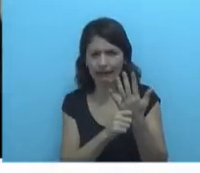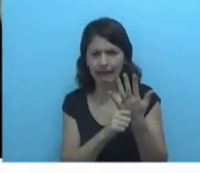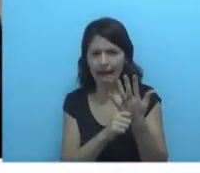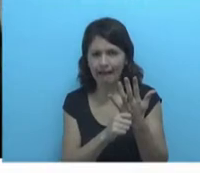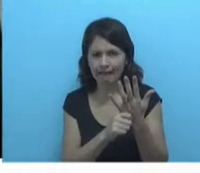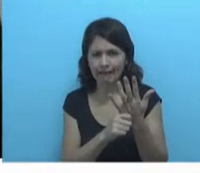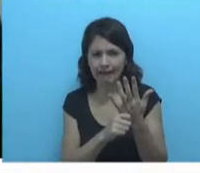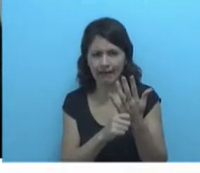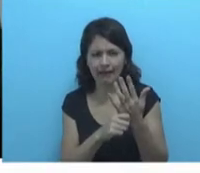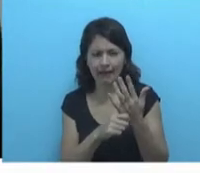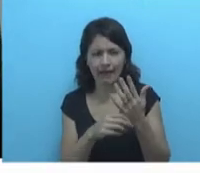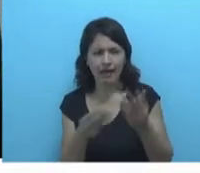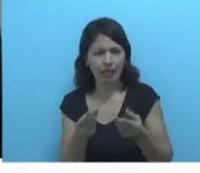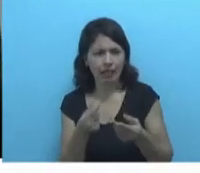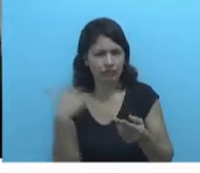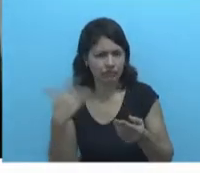¿Alguien está en contra de esa posición?